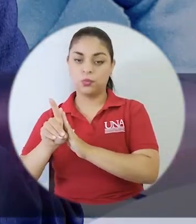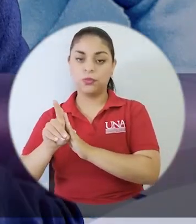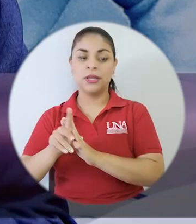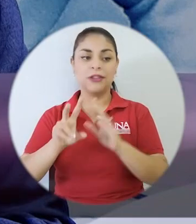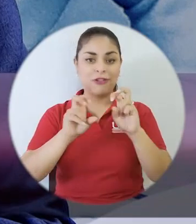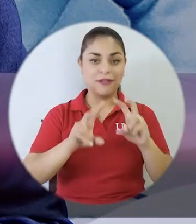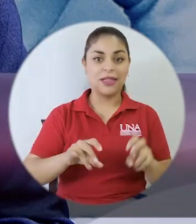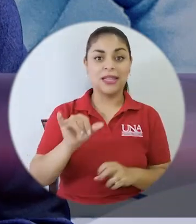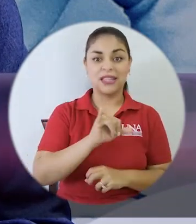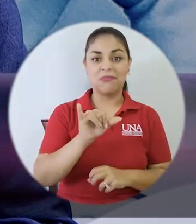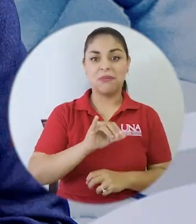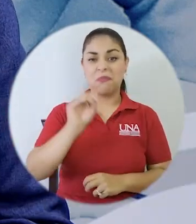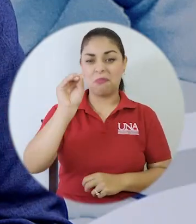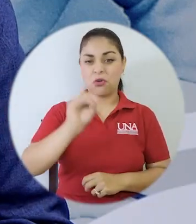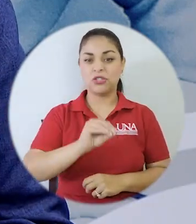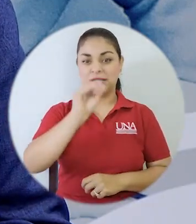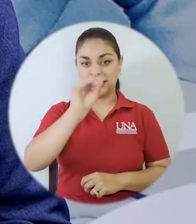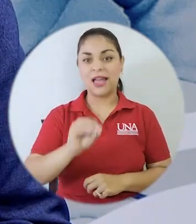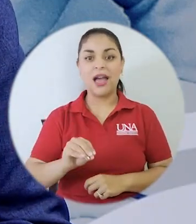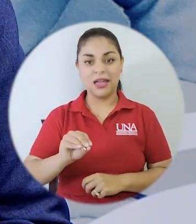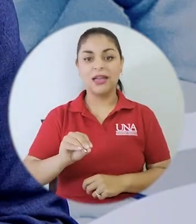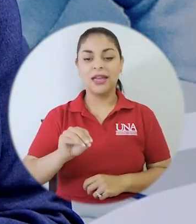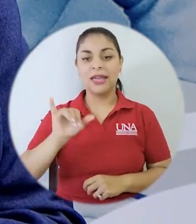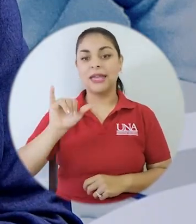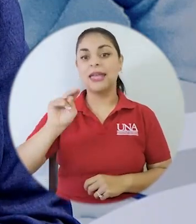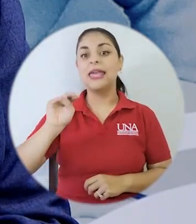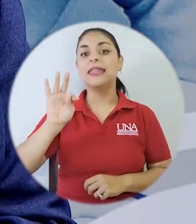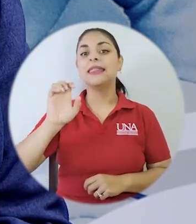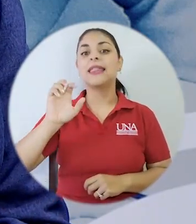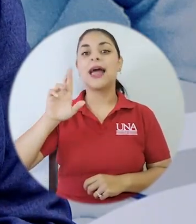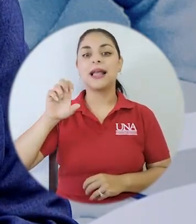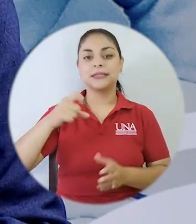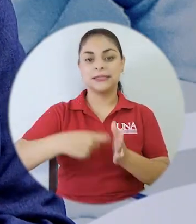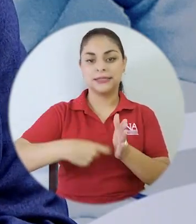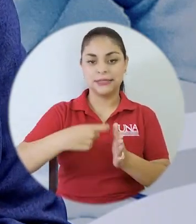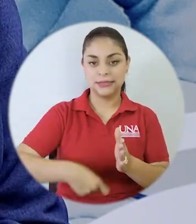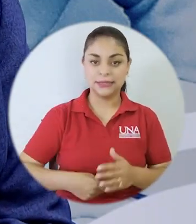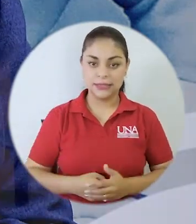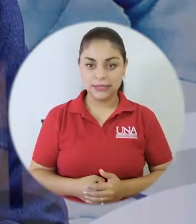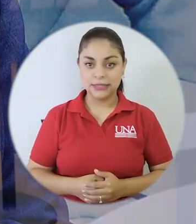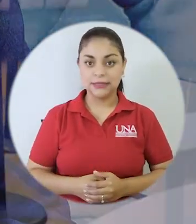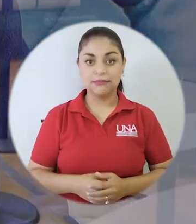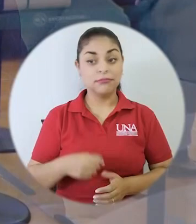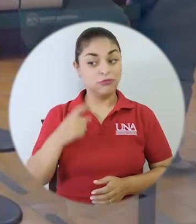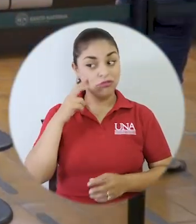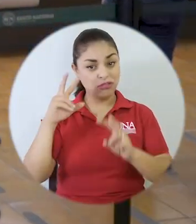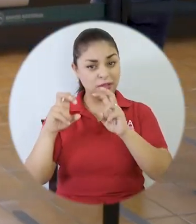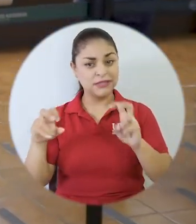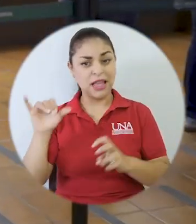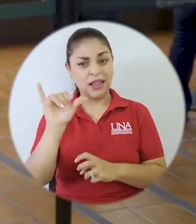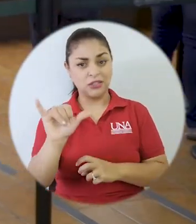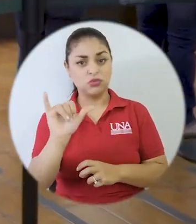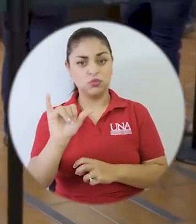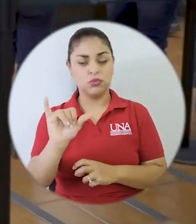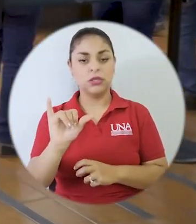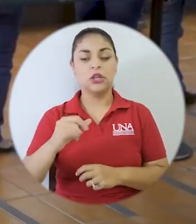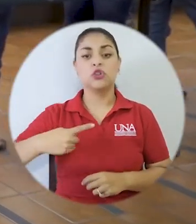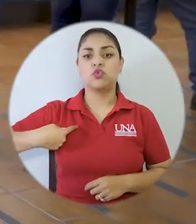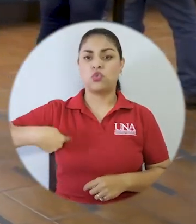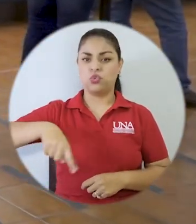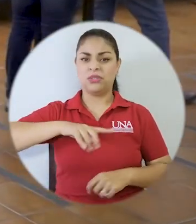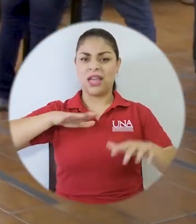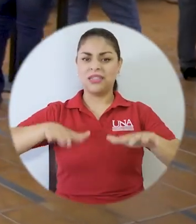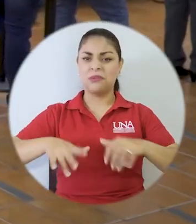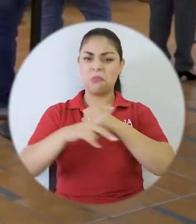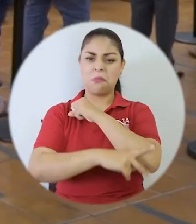y revisar también las tasas de interés. Sí. ¿Verdad? Somos, y no solo de la banca para el desarrollo, en general de la banca, también. Y las líneas, ¿verdad?